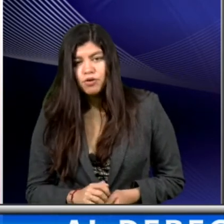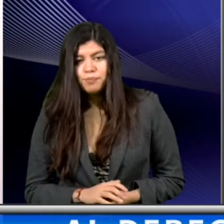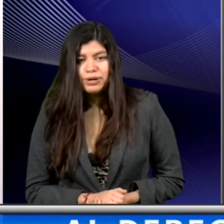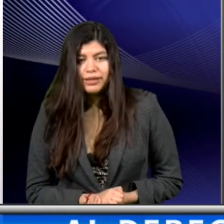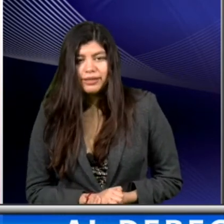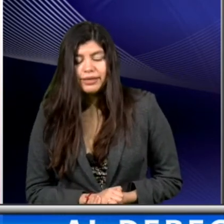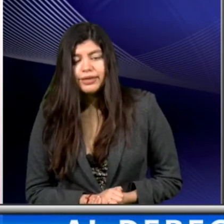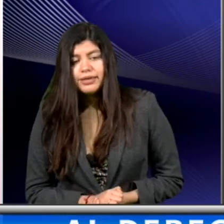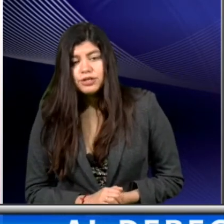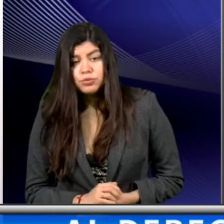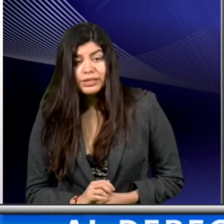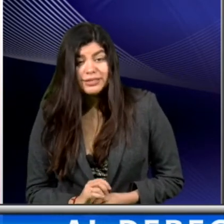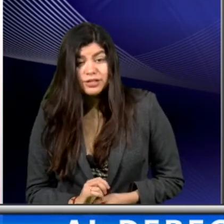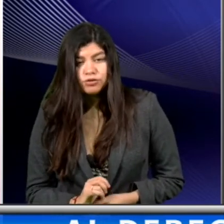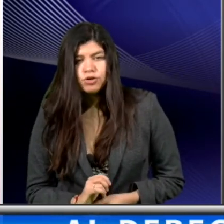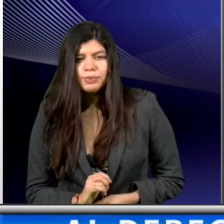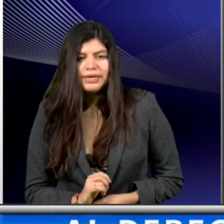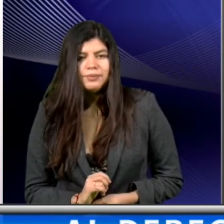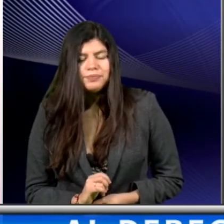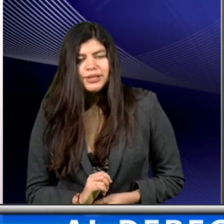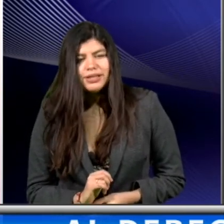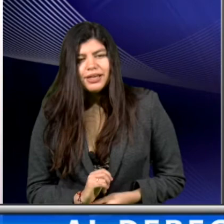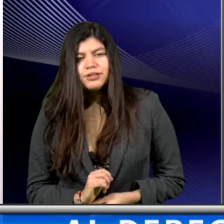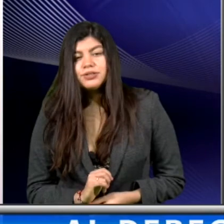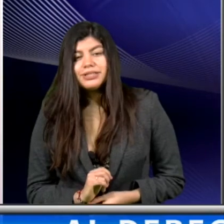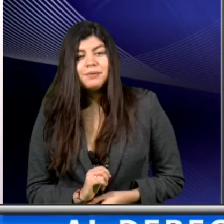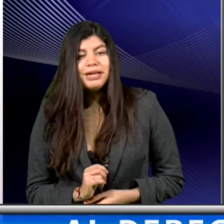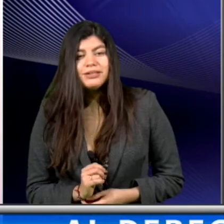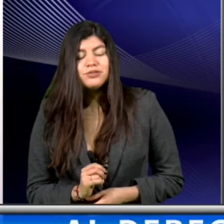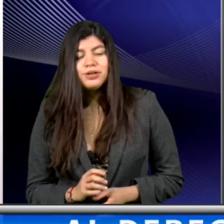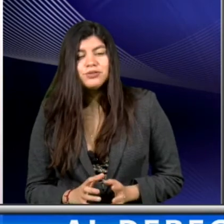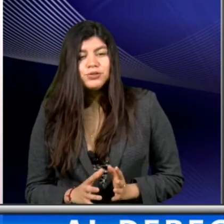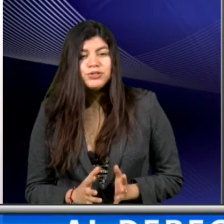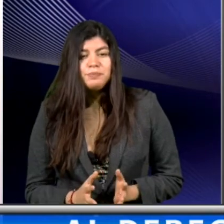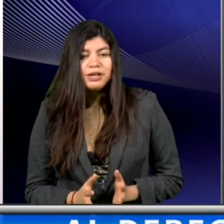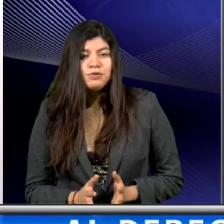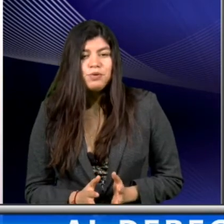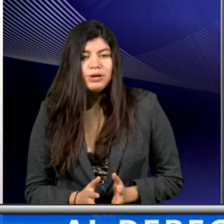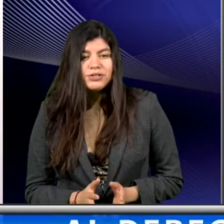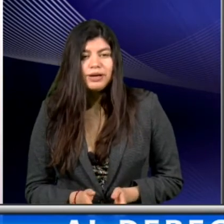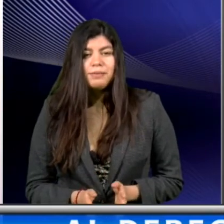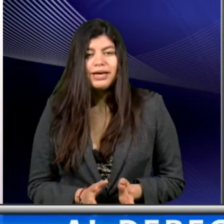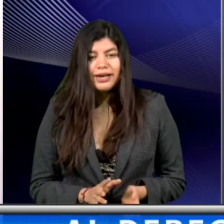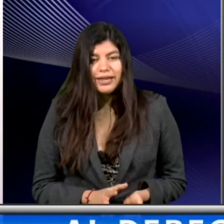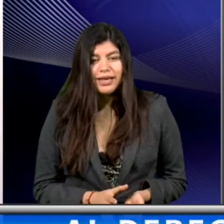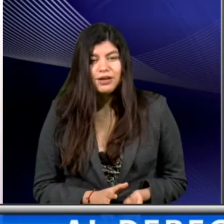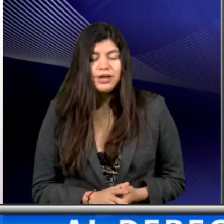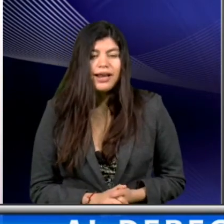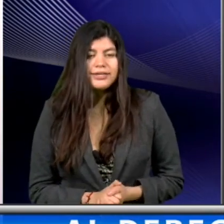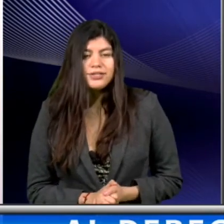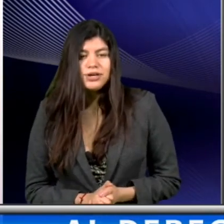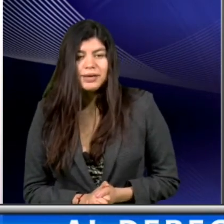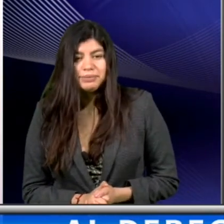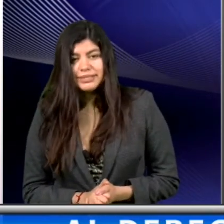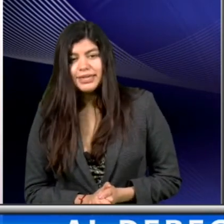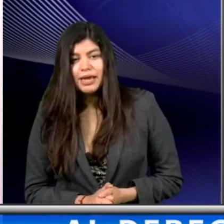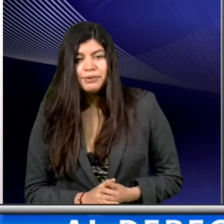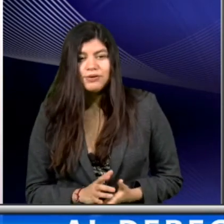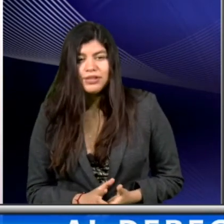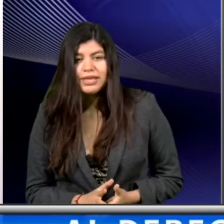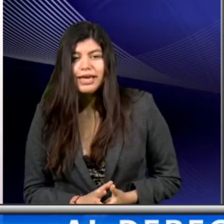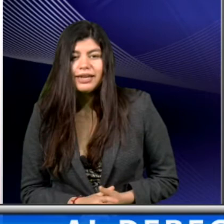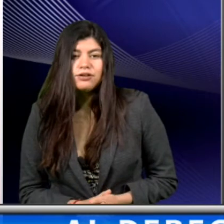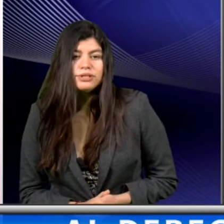venta y compra de sustancias psicotrópicas. Entonces llama la atención que nosotros siempre que fuimos una zona más arraigada a lo que eran las tradiciones